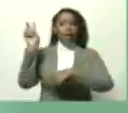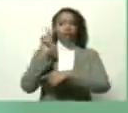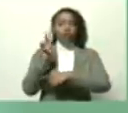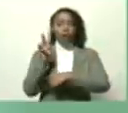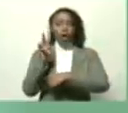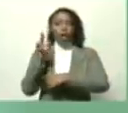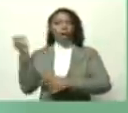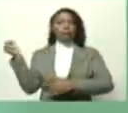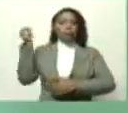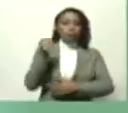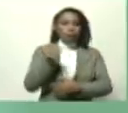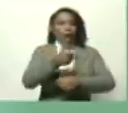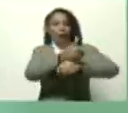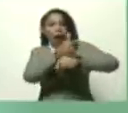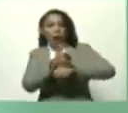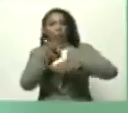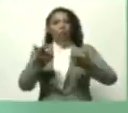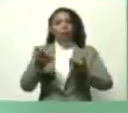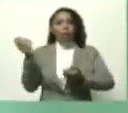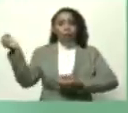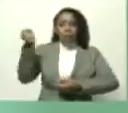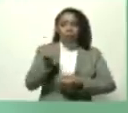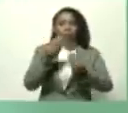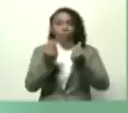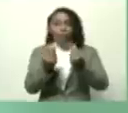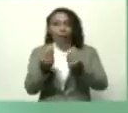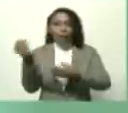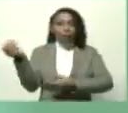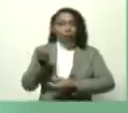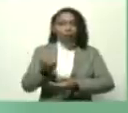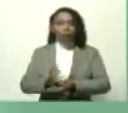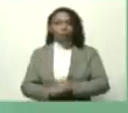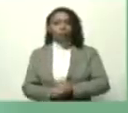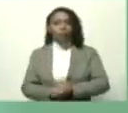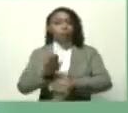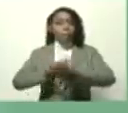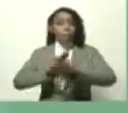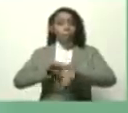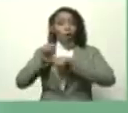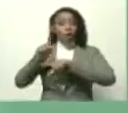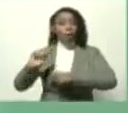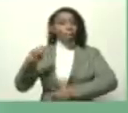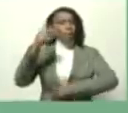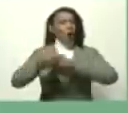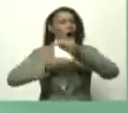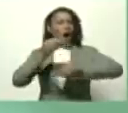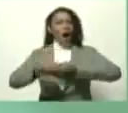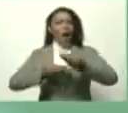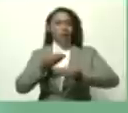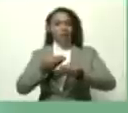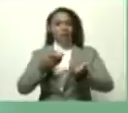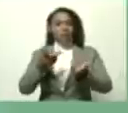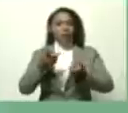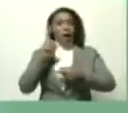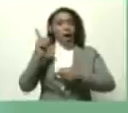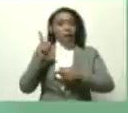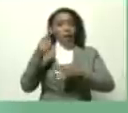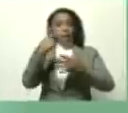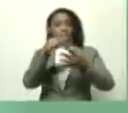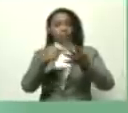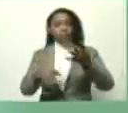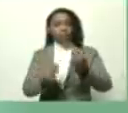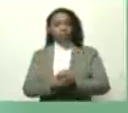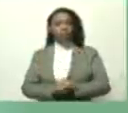traer armas, a traer dinero. Y por eso lo primero que hicieron las Carlas Angolas, las Ibellice Pacheco,